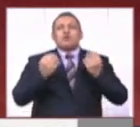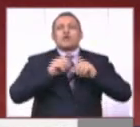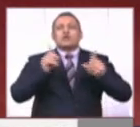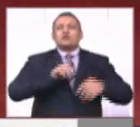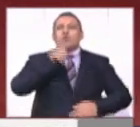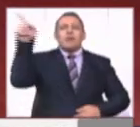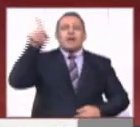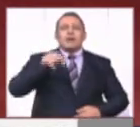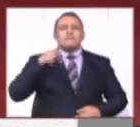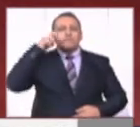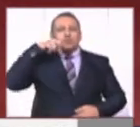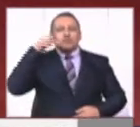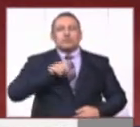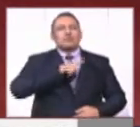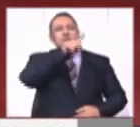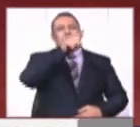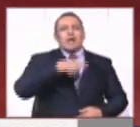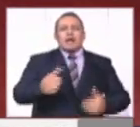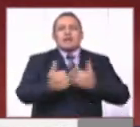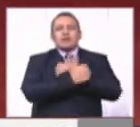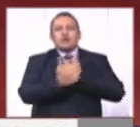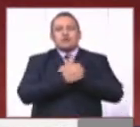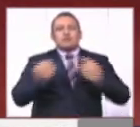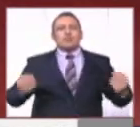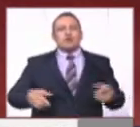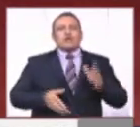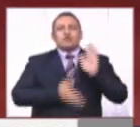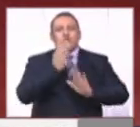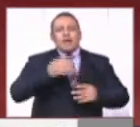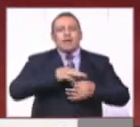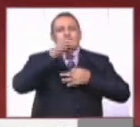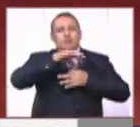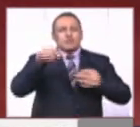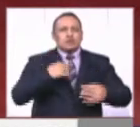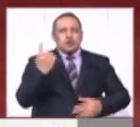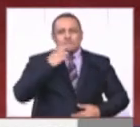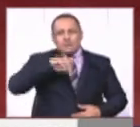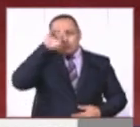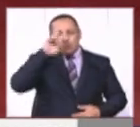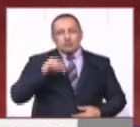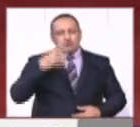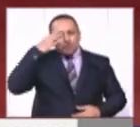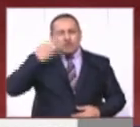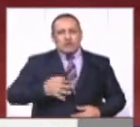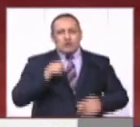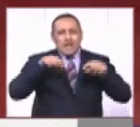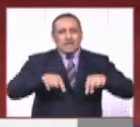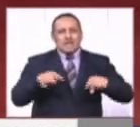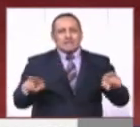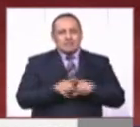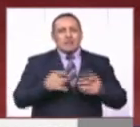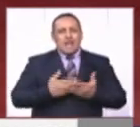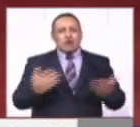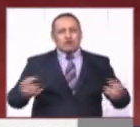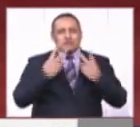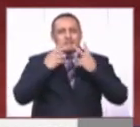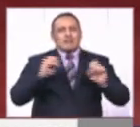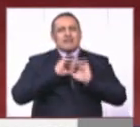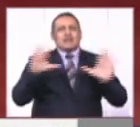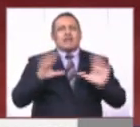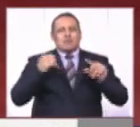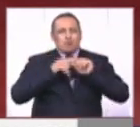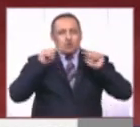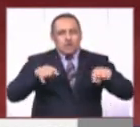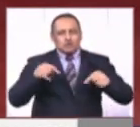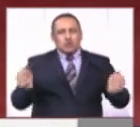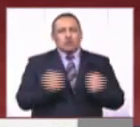a puno Por qué no va a ayacucho Por qué no va al interior del país creo que aquí presidente las cosas son bien claras por